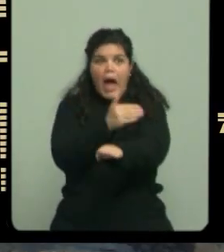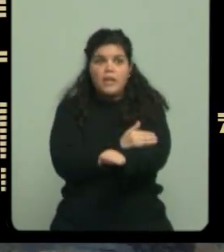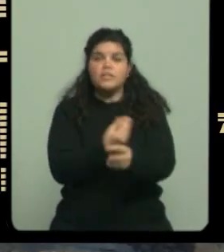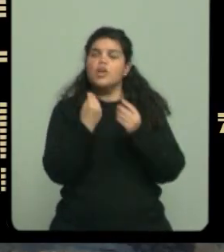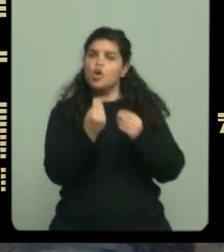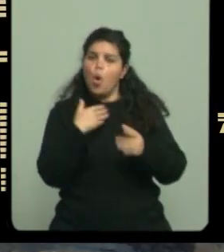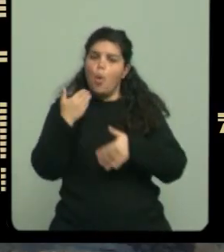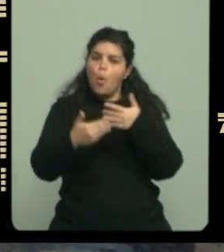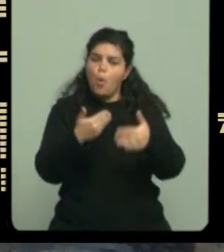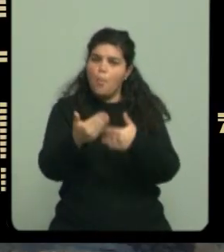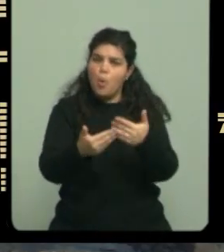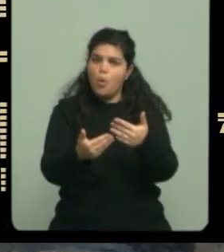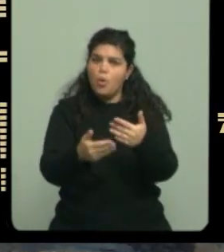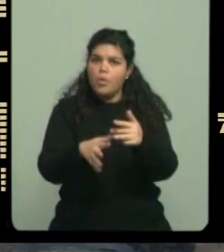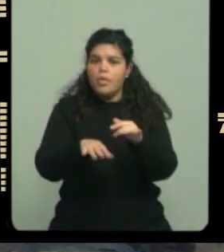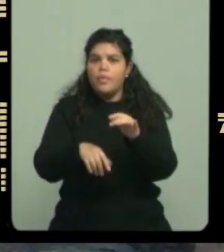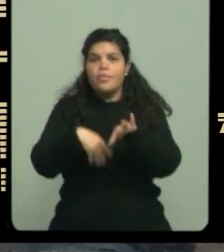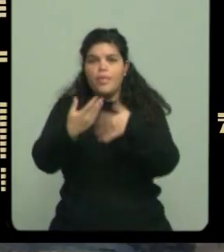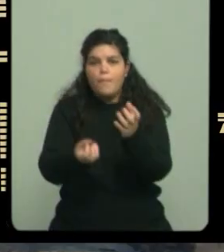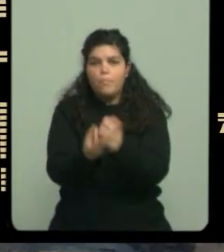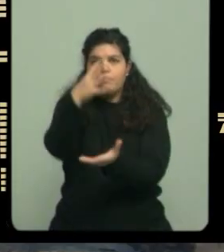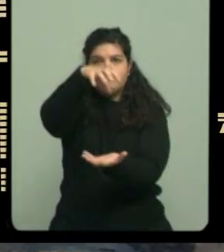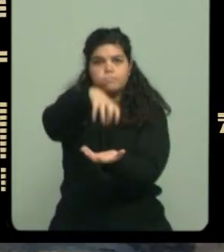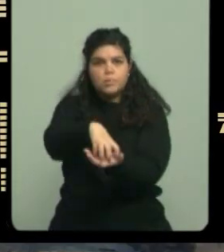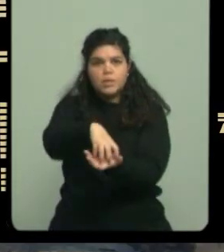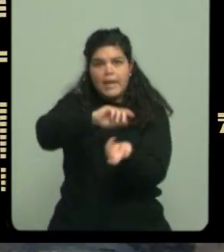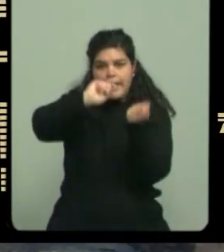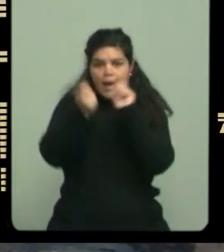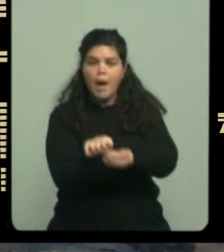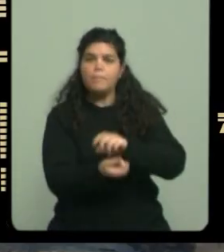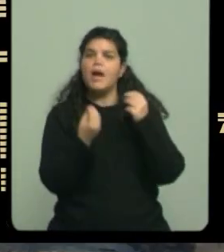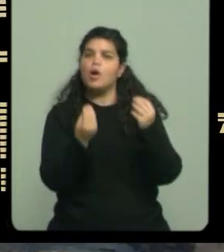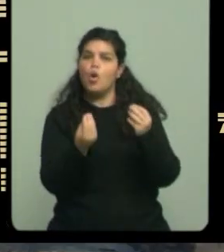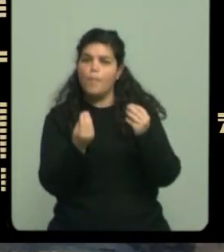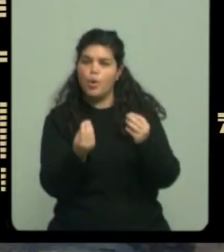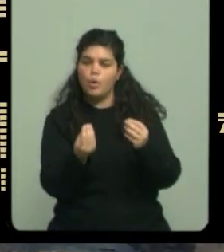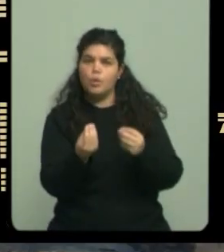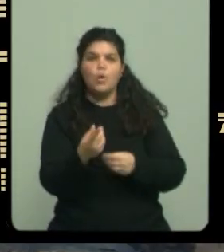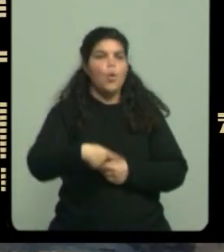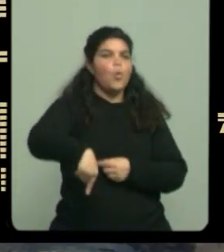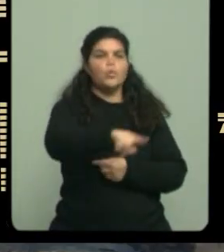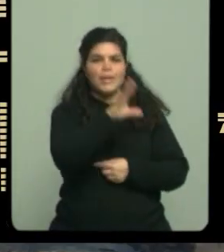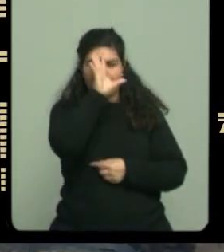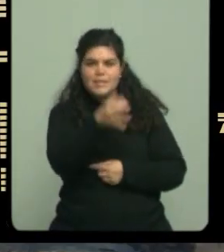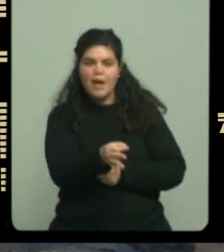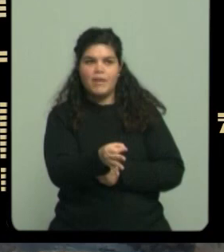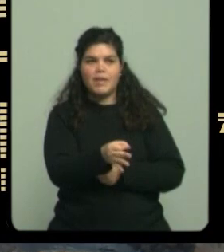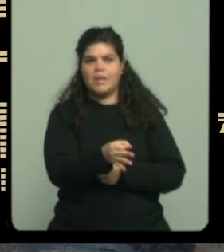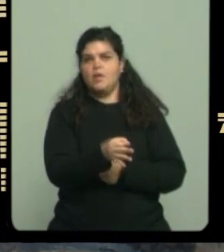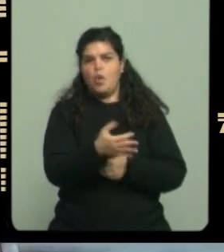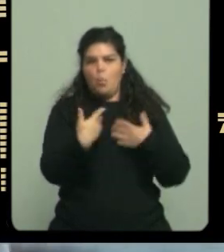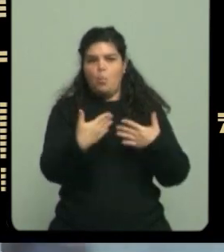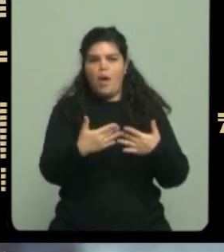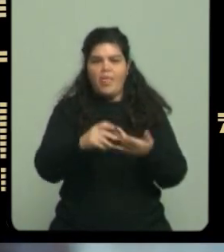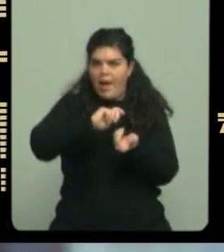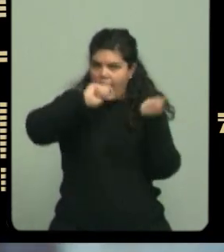se cambia la manera que actúa esa persona que puede estar involucrada, que mejora el ámbito? ¿Entienden que el impacto es inmediato o